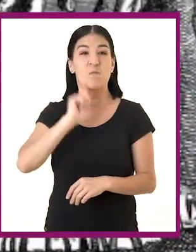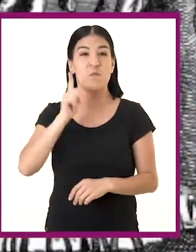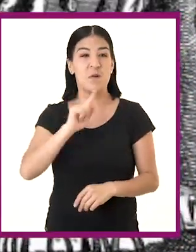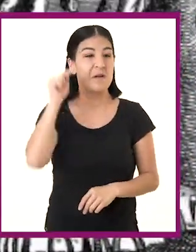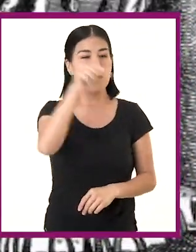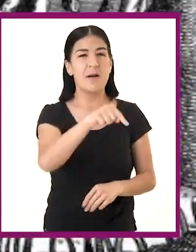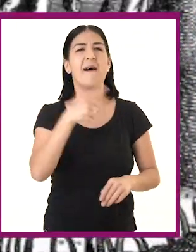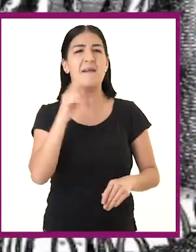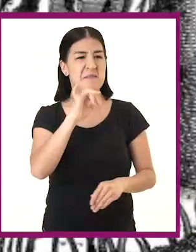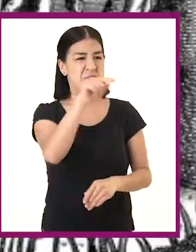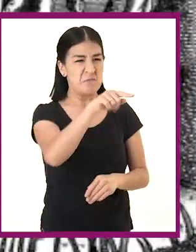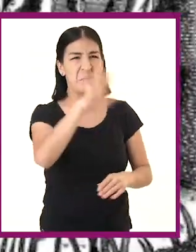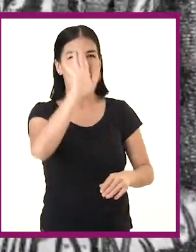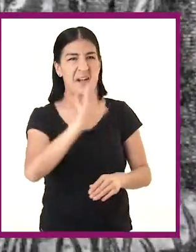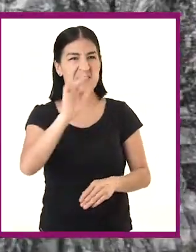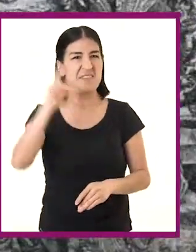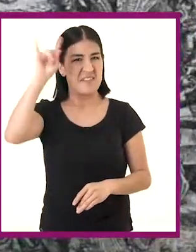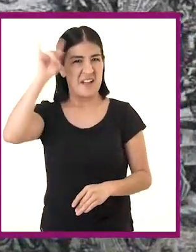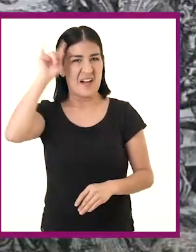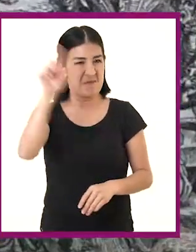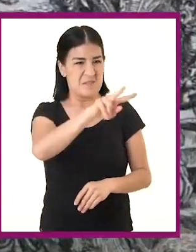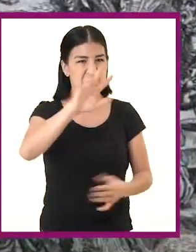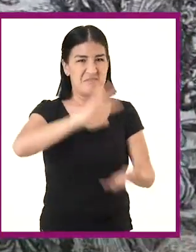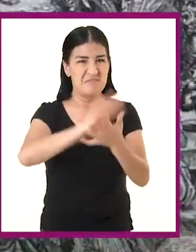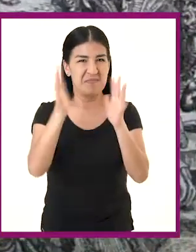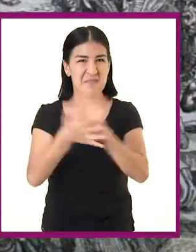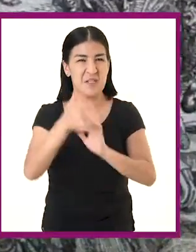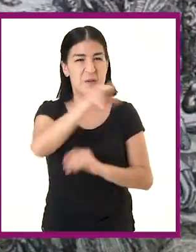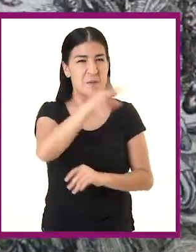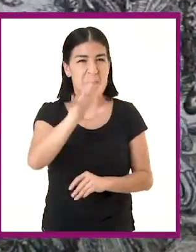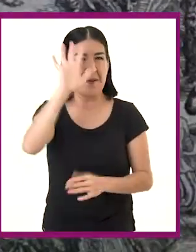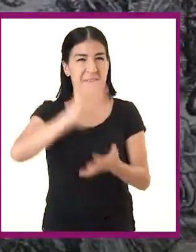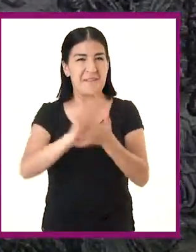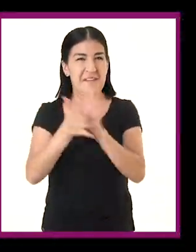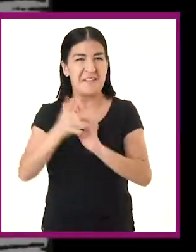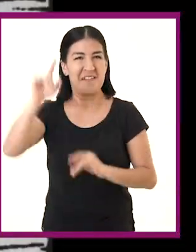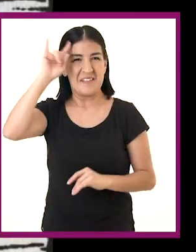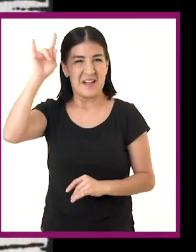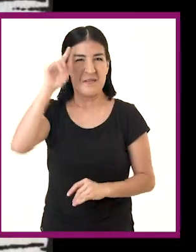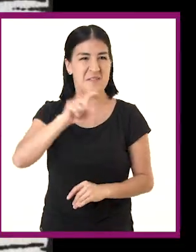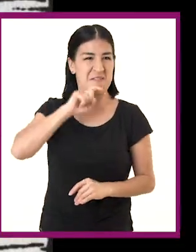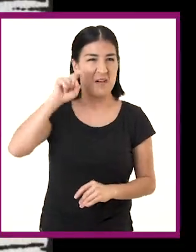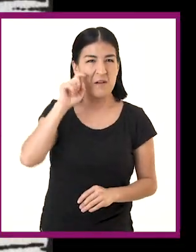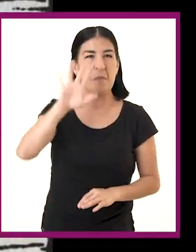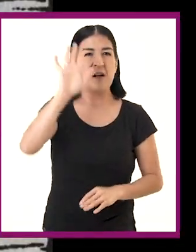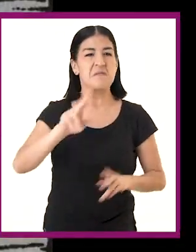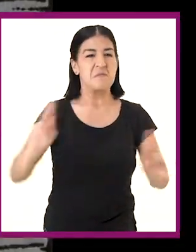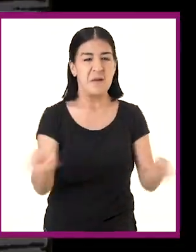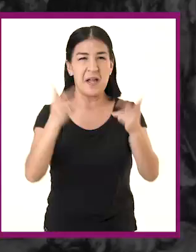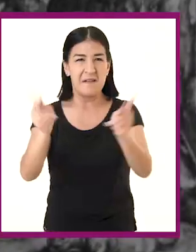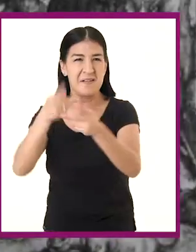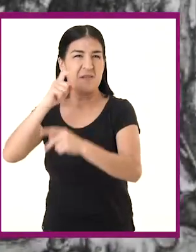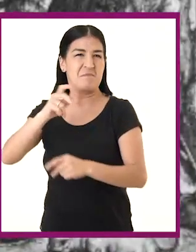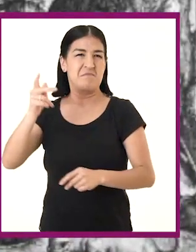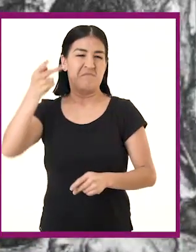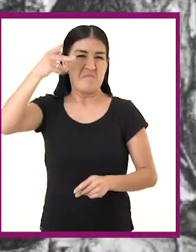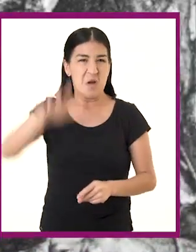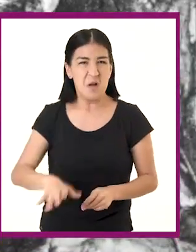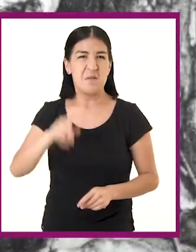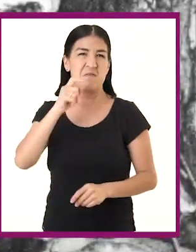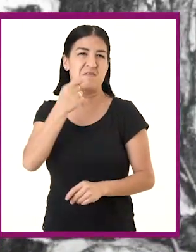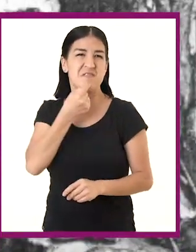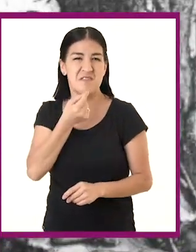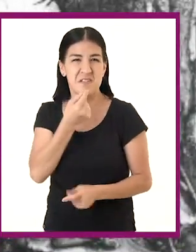que se acusaba de pactar con el diablo y de mantener relaciones carnales con él, de comerse a los niños, de